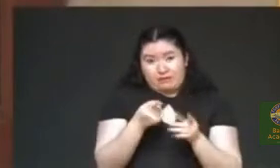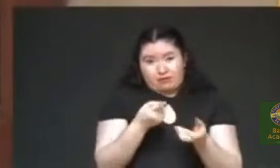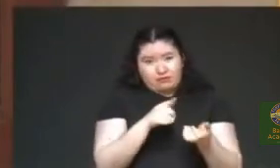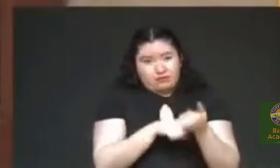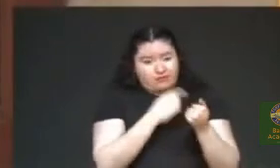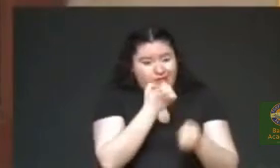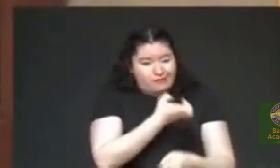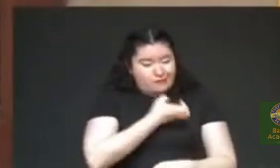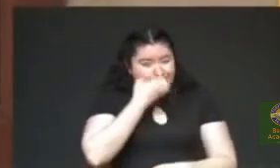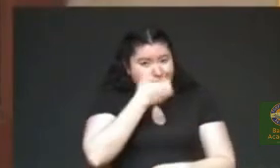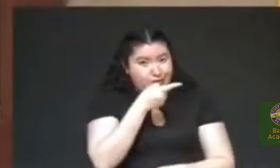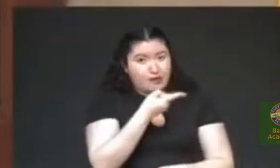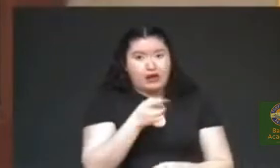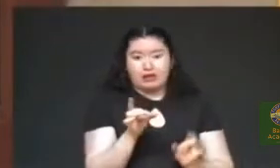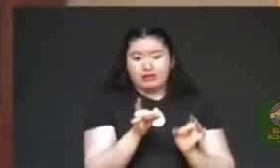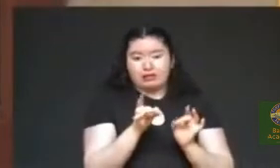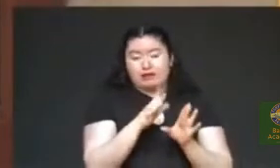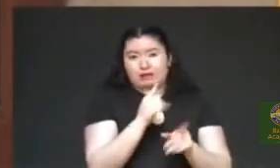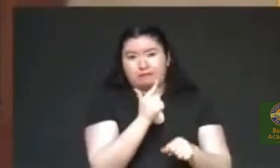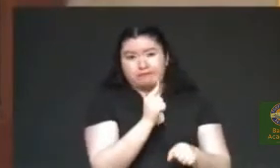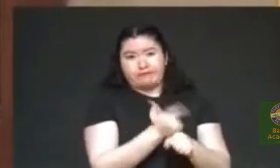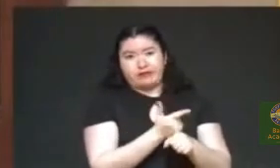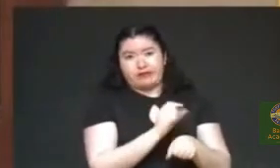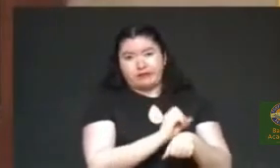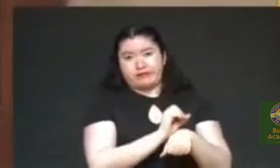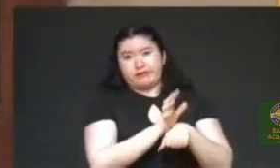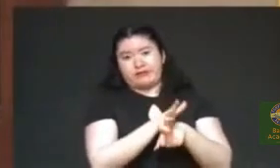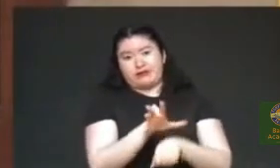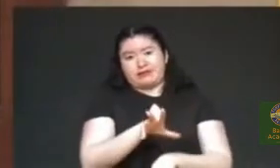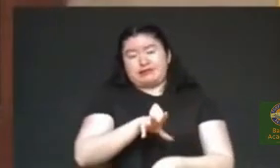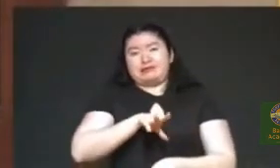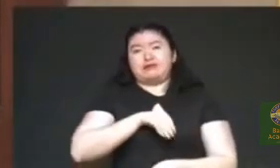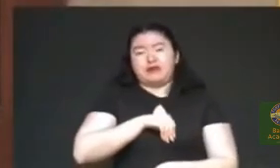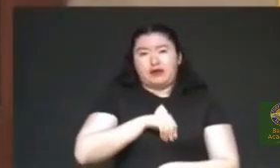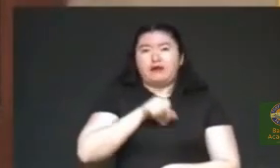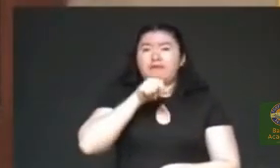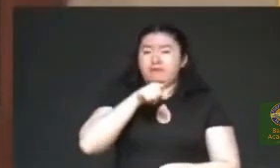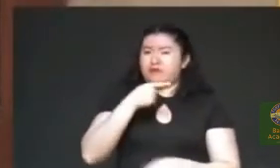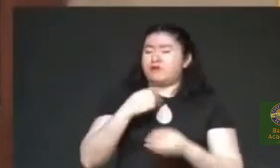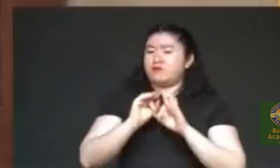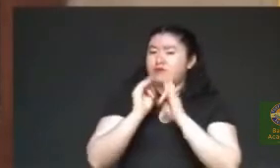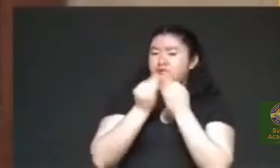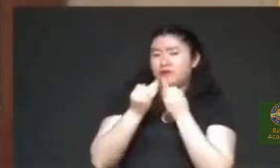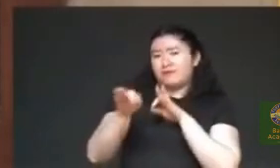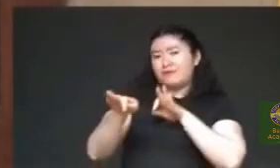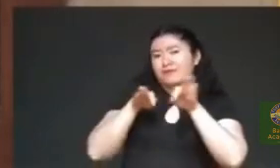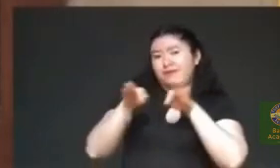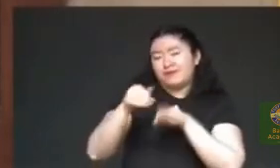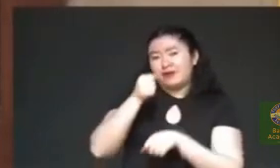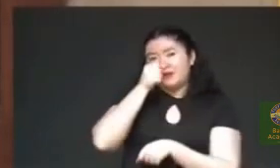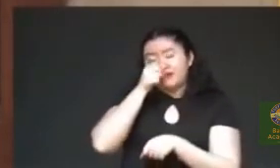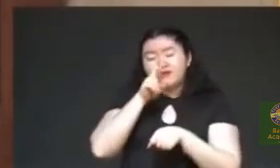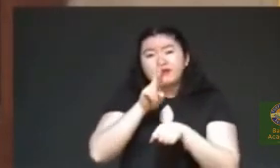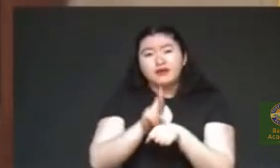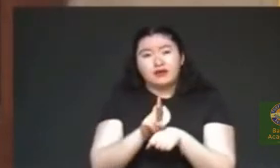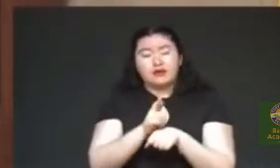que establezca la Secretaría de Salud Federal y la Secretaría de Salud Local, y en todo caso se estarían realizando en ese caso algunas pruebas. Pero